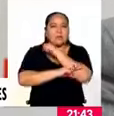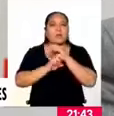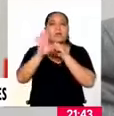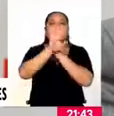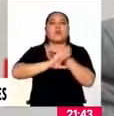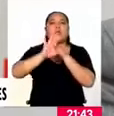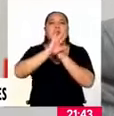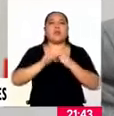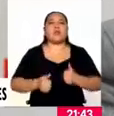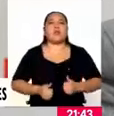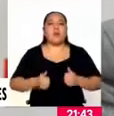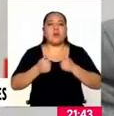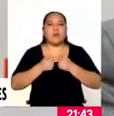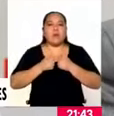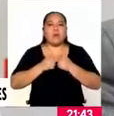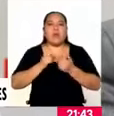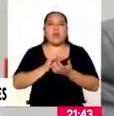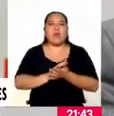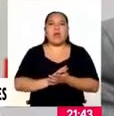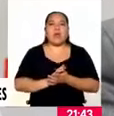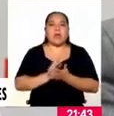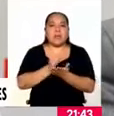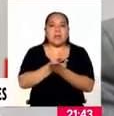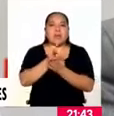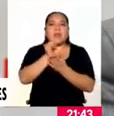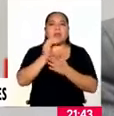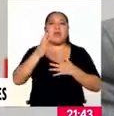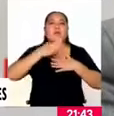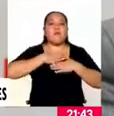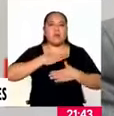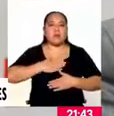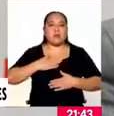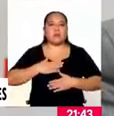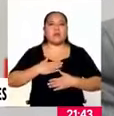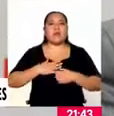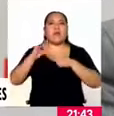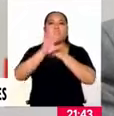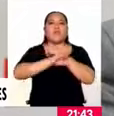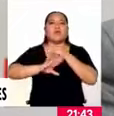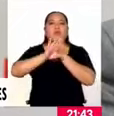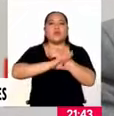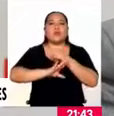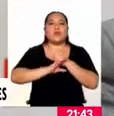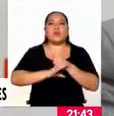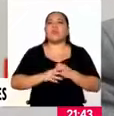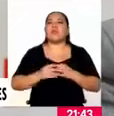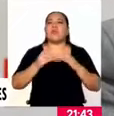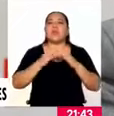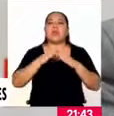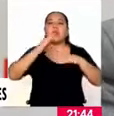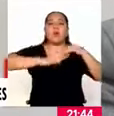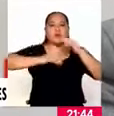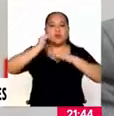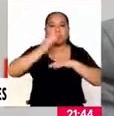vida y la integridad física y seguridad de los bienes públicos y privados en todo el